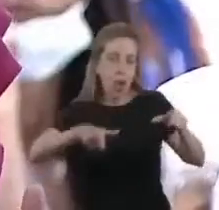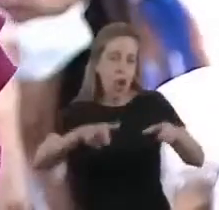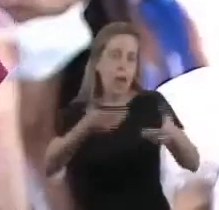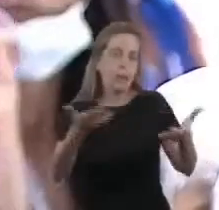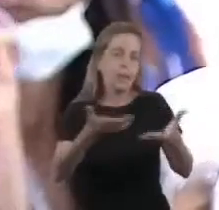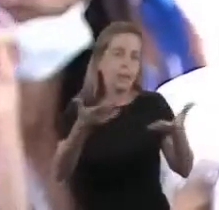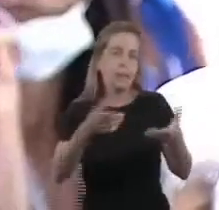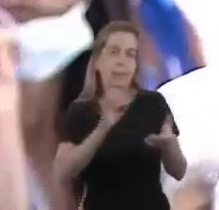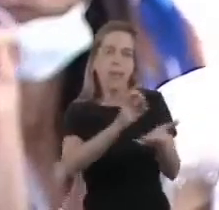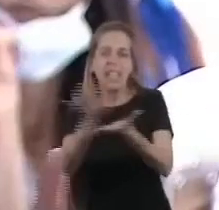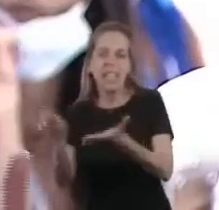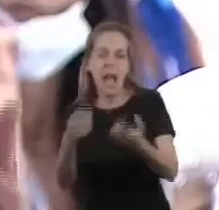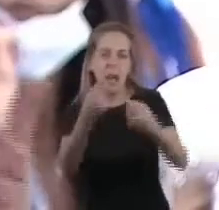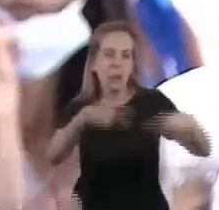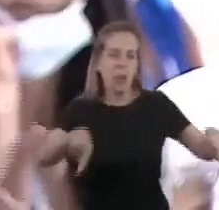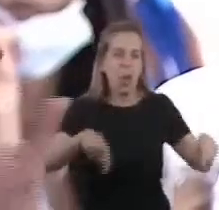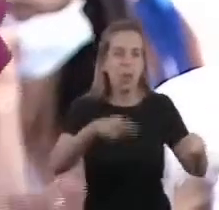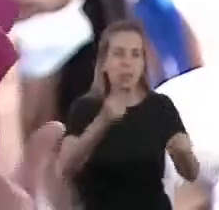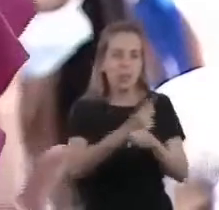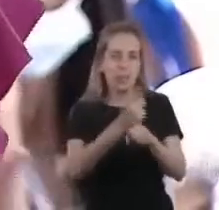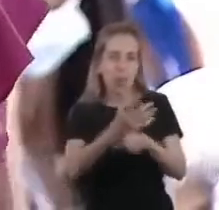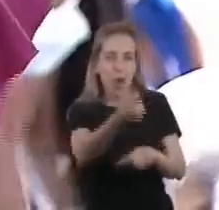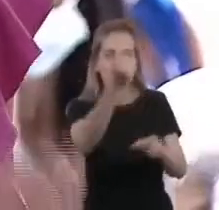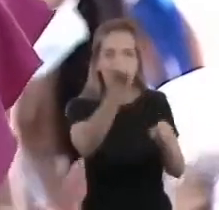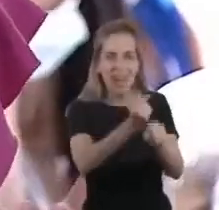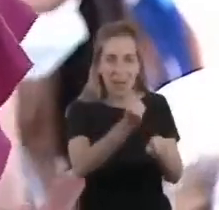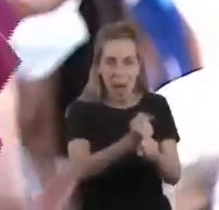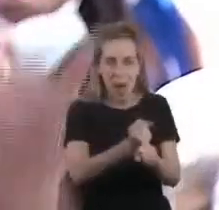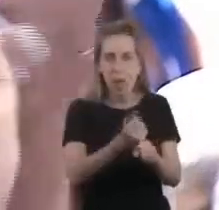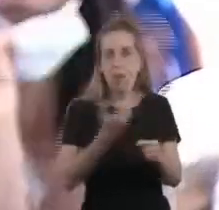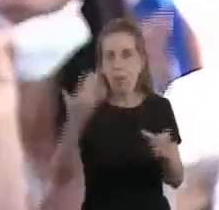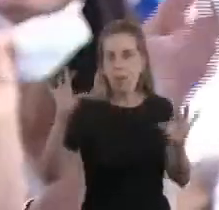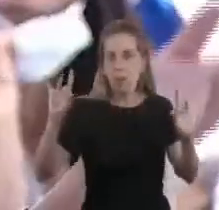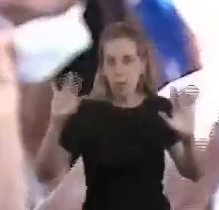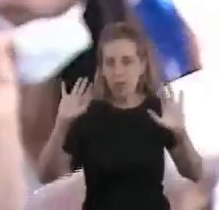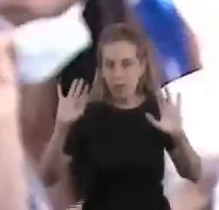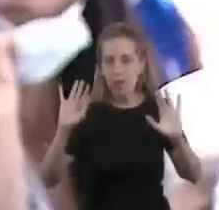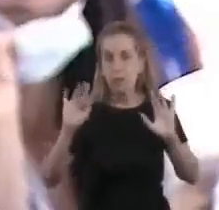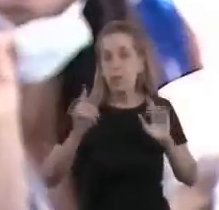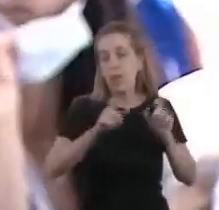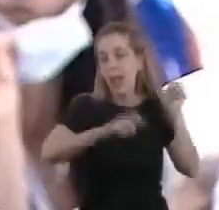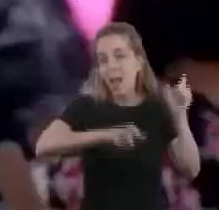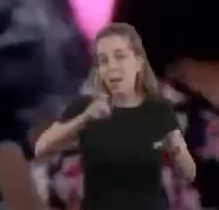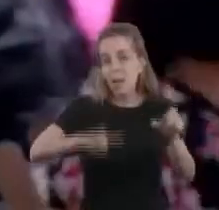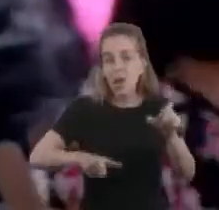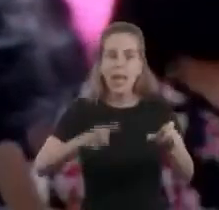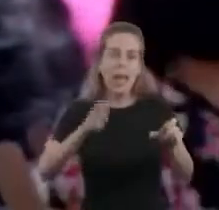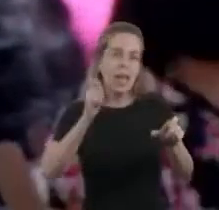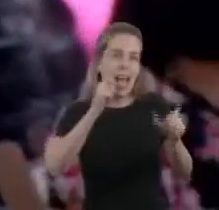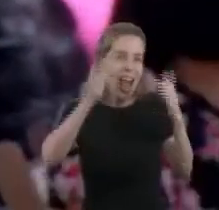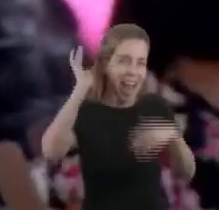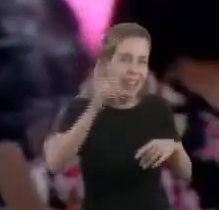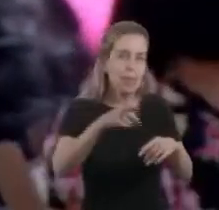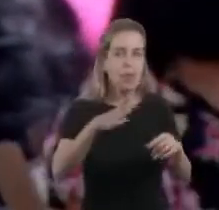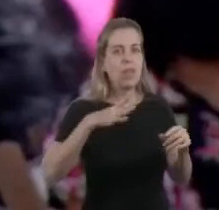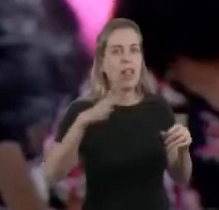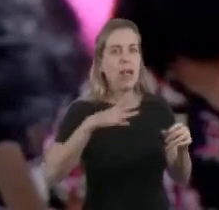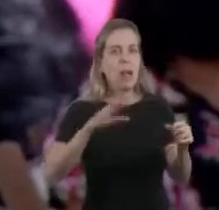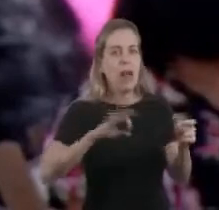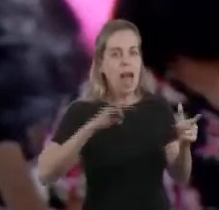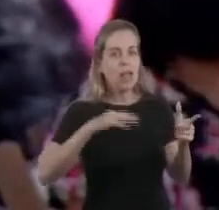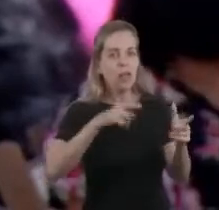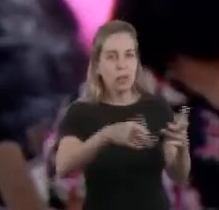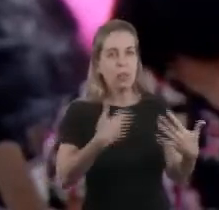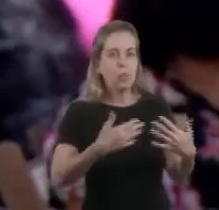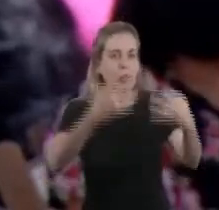encontrar trabajo porque, bueno, para el mercado formal de trabajo eran muy grandes, pero les faltaban algunos años para poder jubilarse. Esa